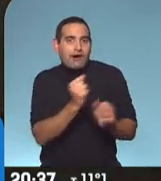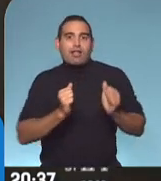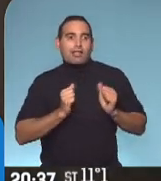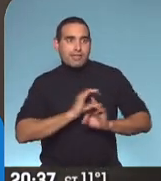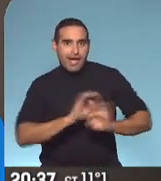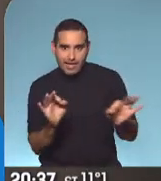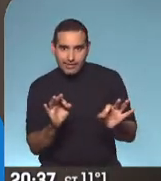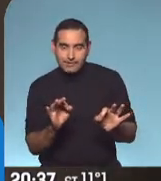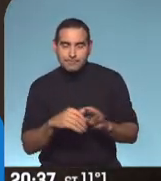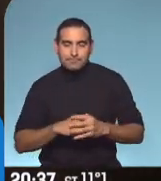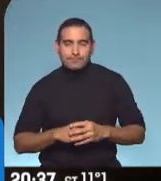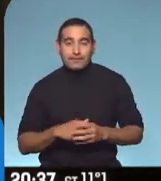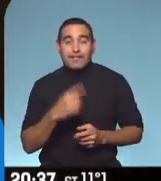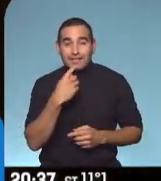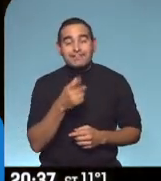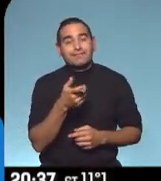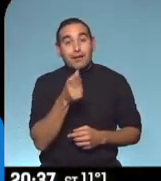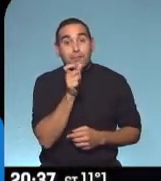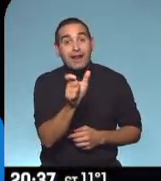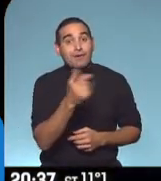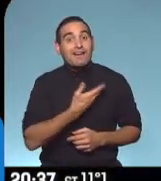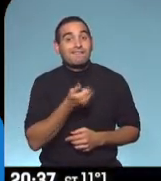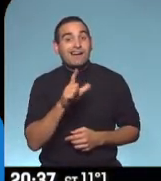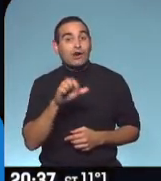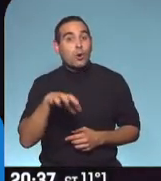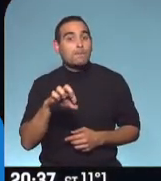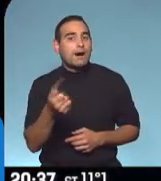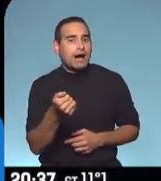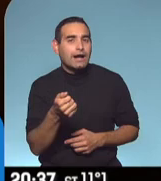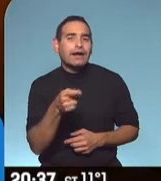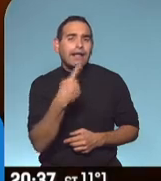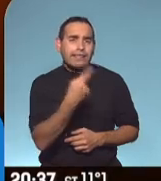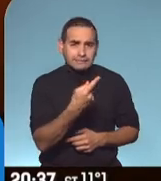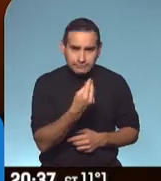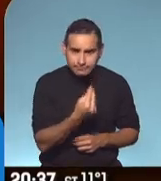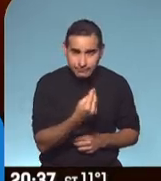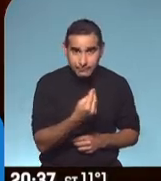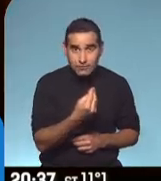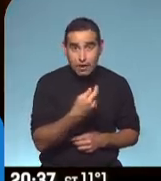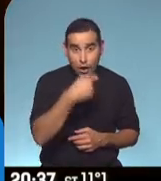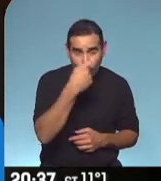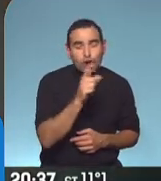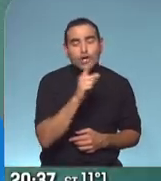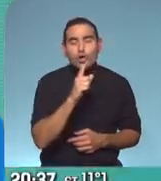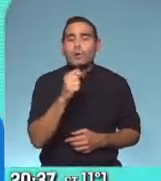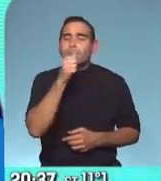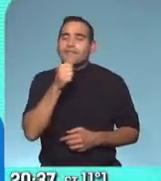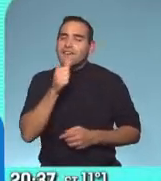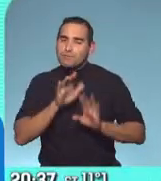palabra, obviamente, la que estamos hablando y todos escuchamos, falopa, se refería a los medicamentos.